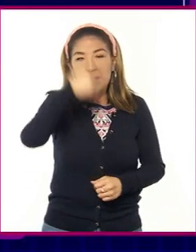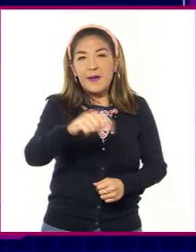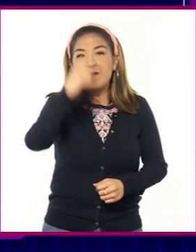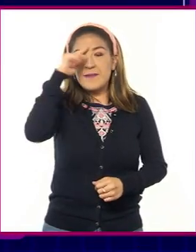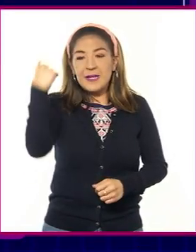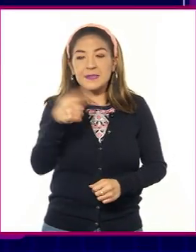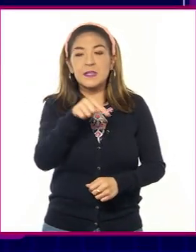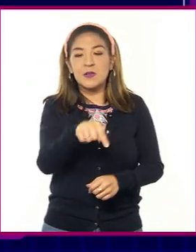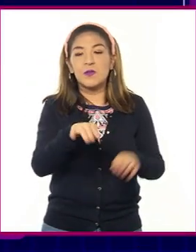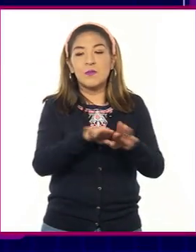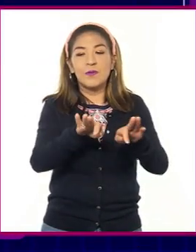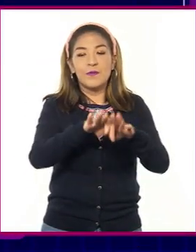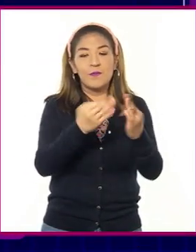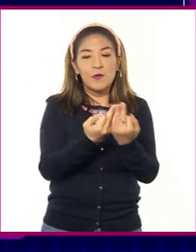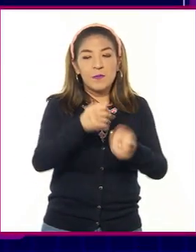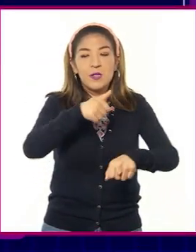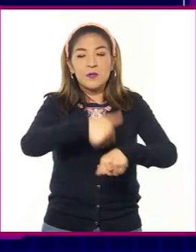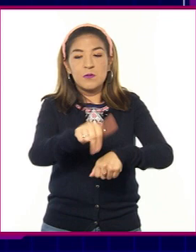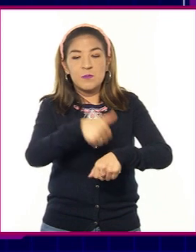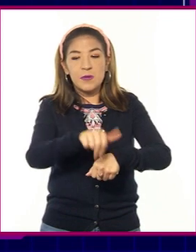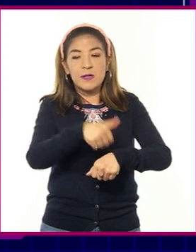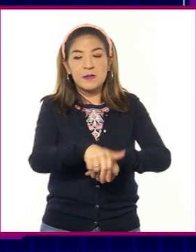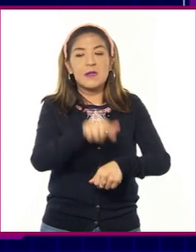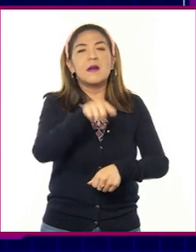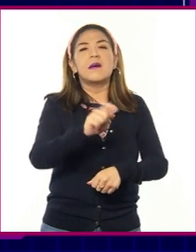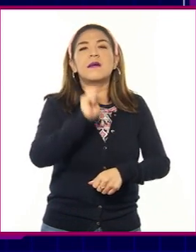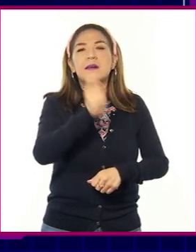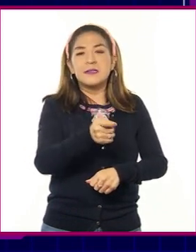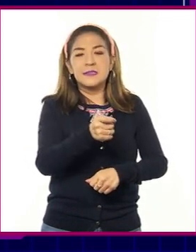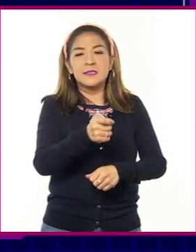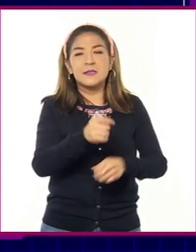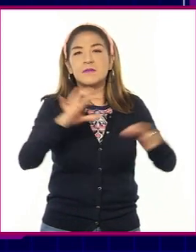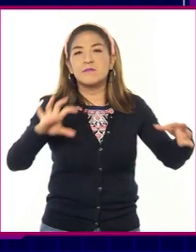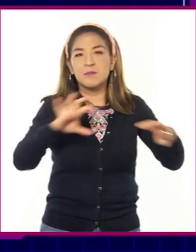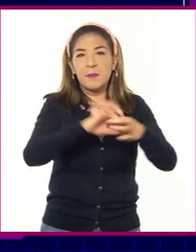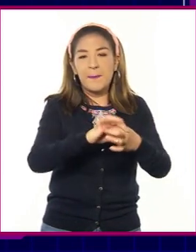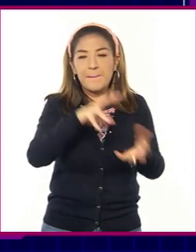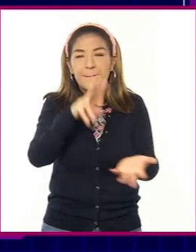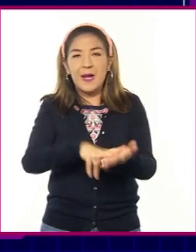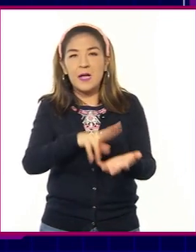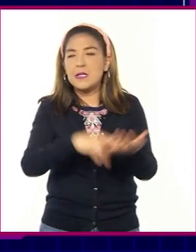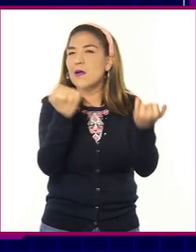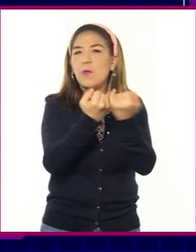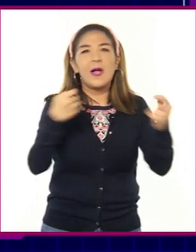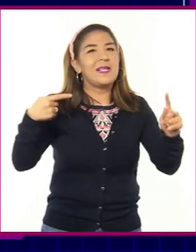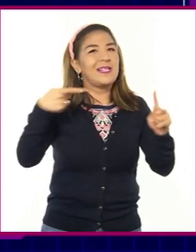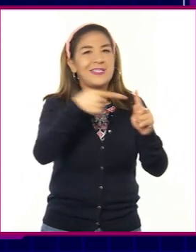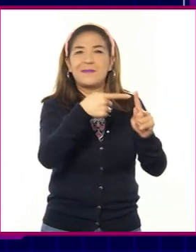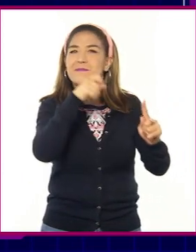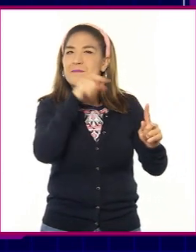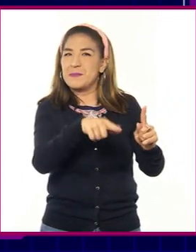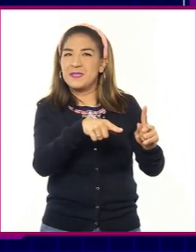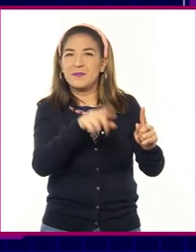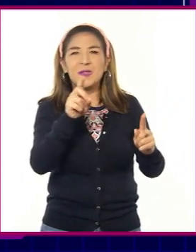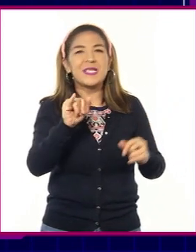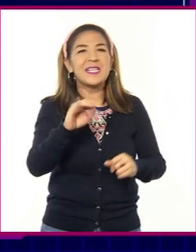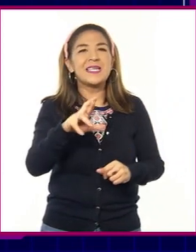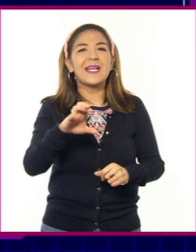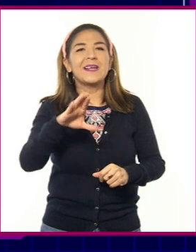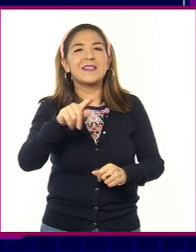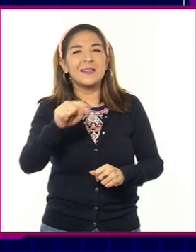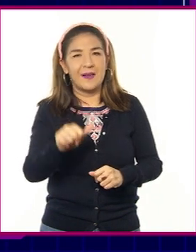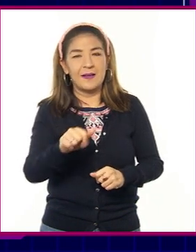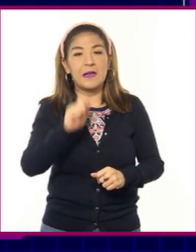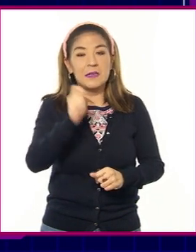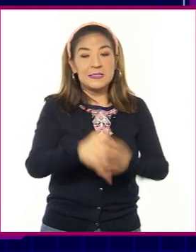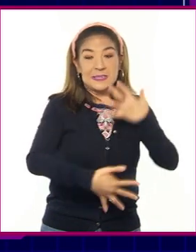facilitar formar la proporción inversa, se puede partir de formar la proporción como si fuera directa. Así que 15